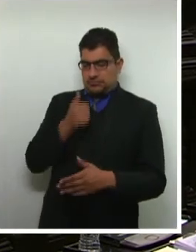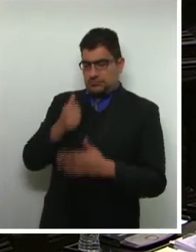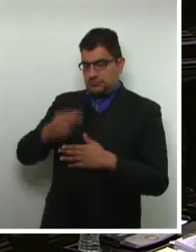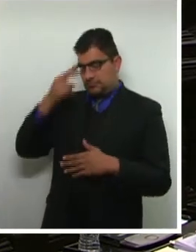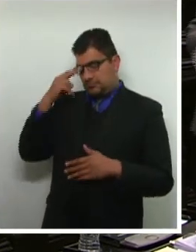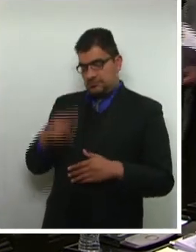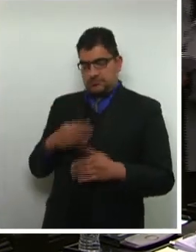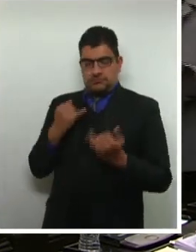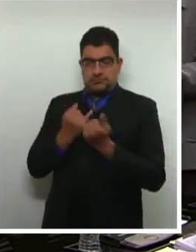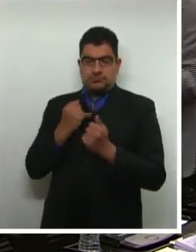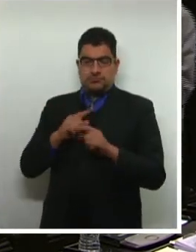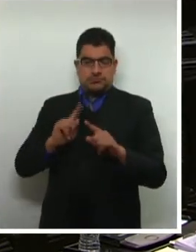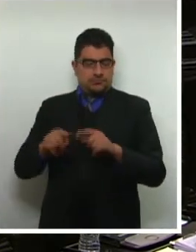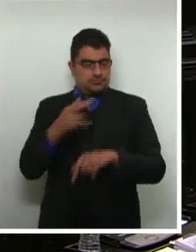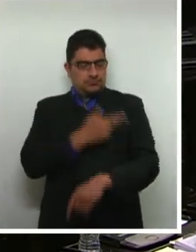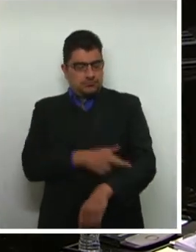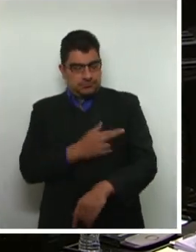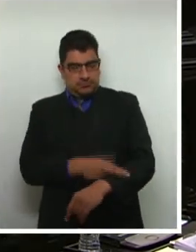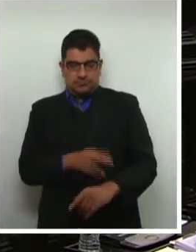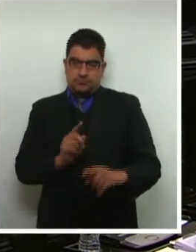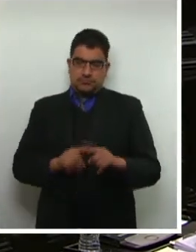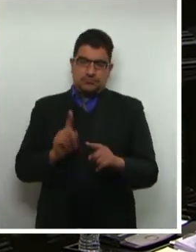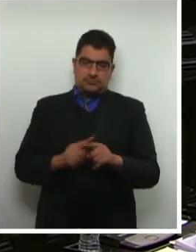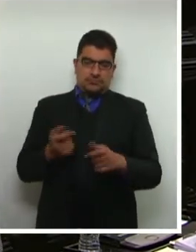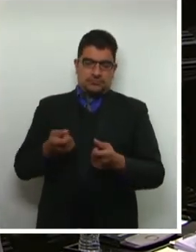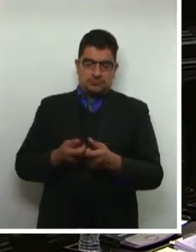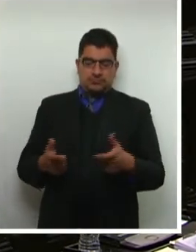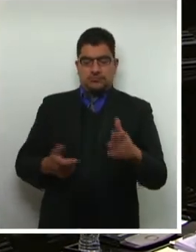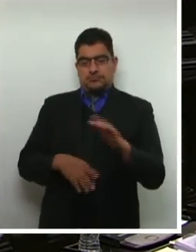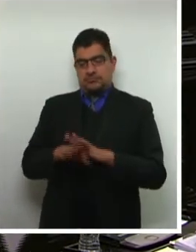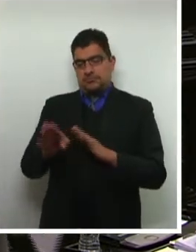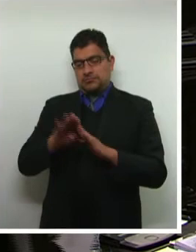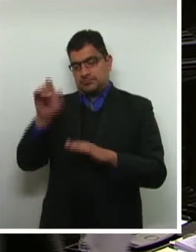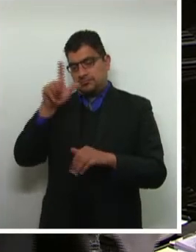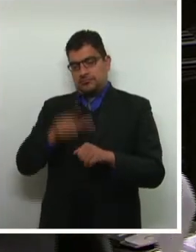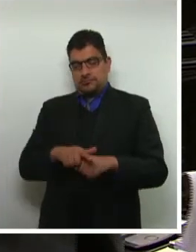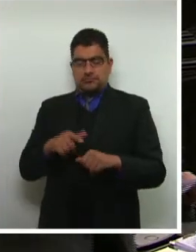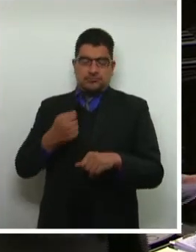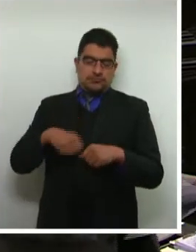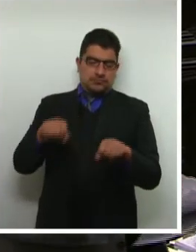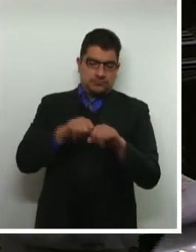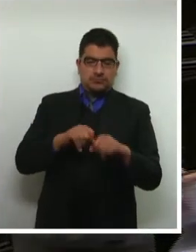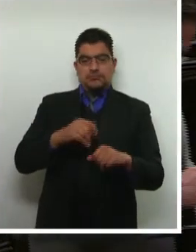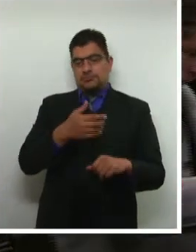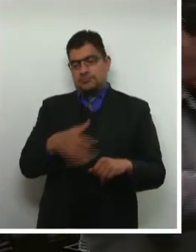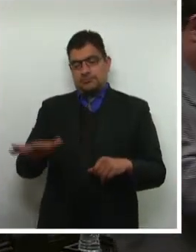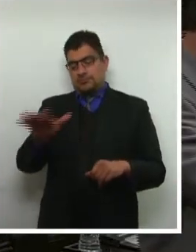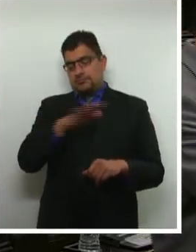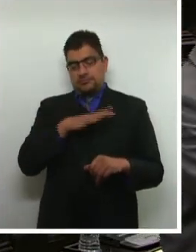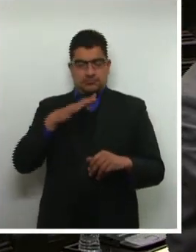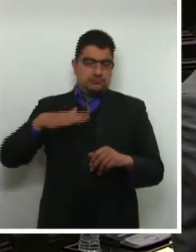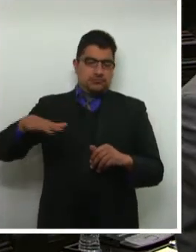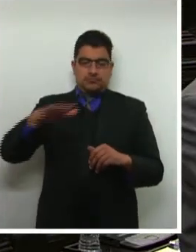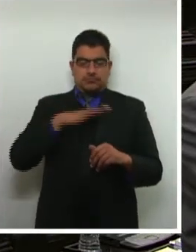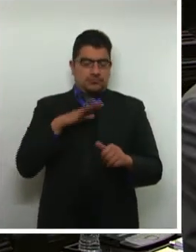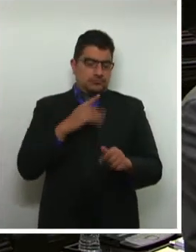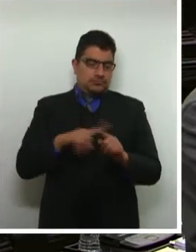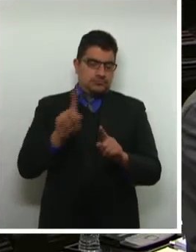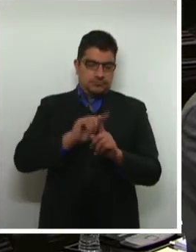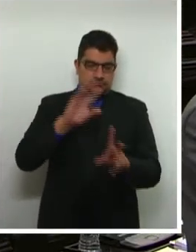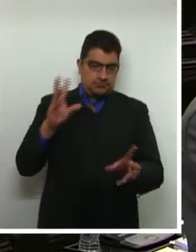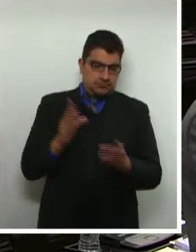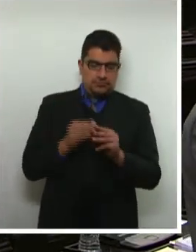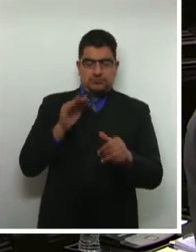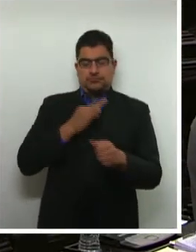mediante acciones de gobierno, desarrollo económico, cultural, social, urbano, rural y ambiental. Las leyes